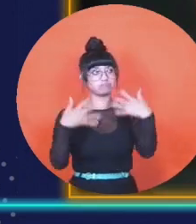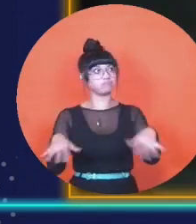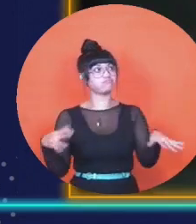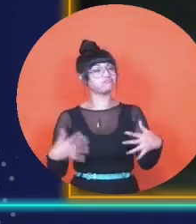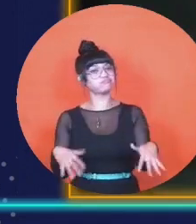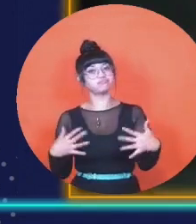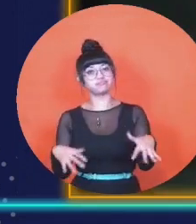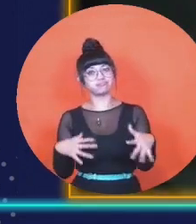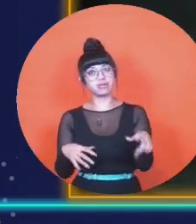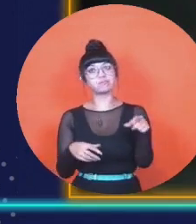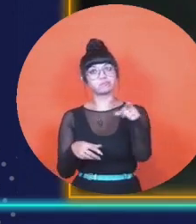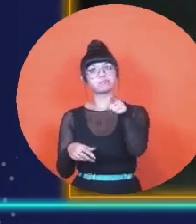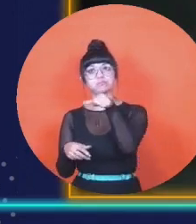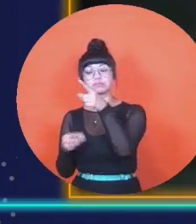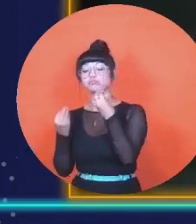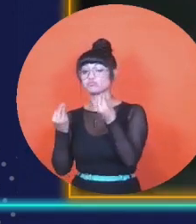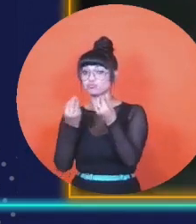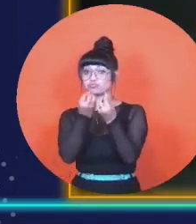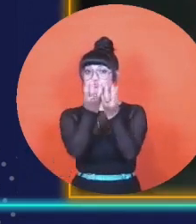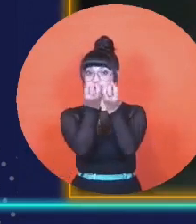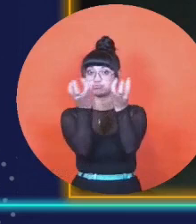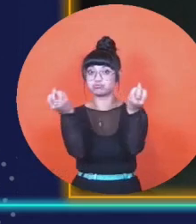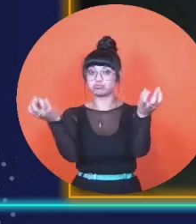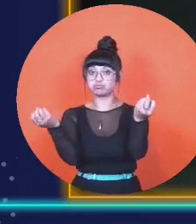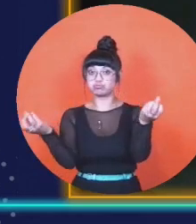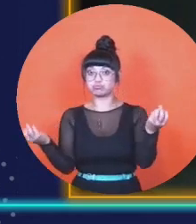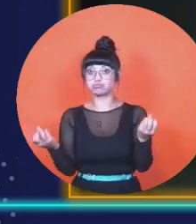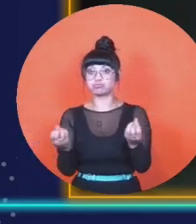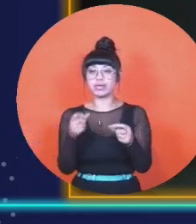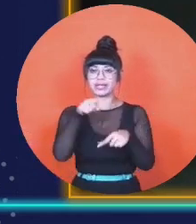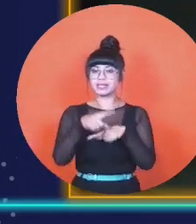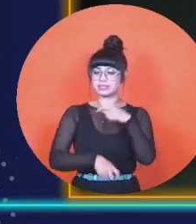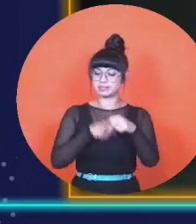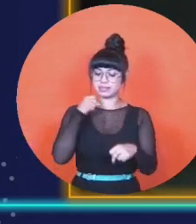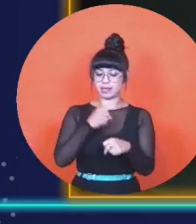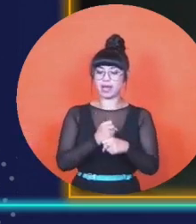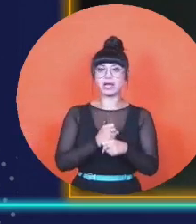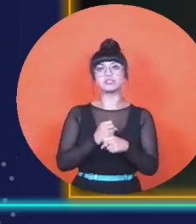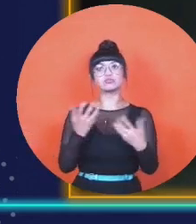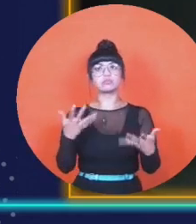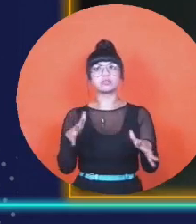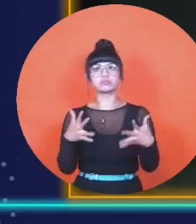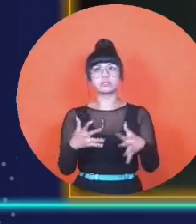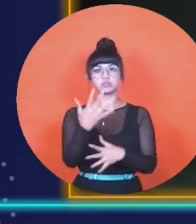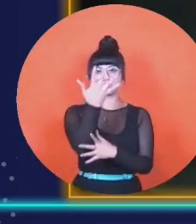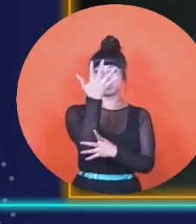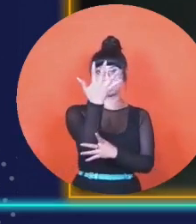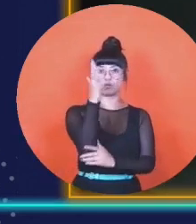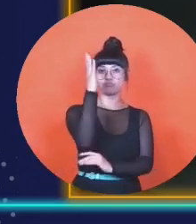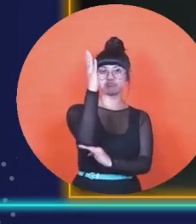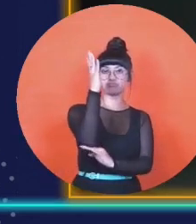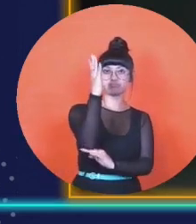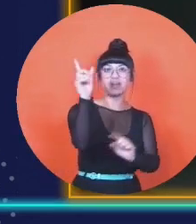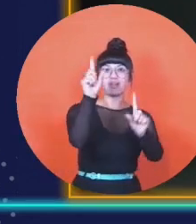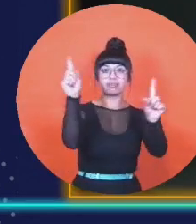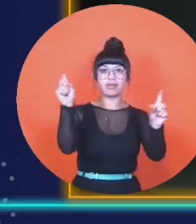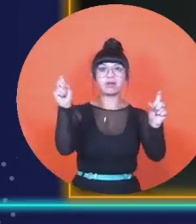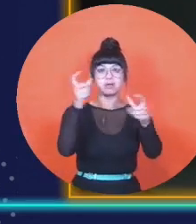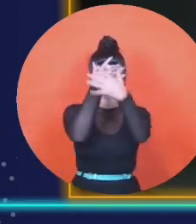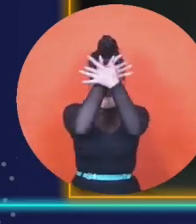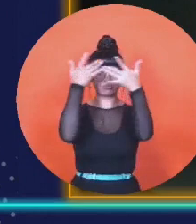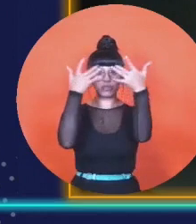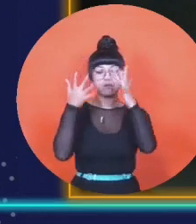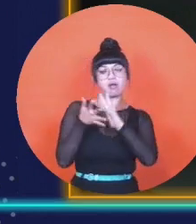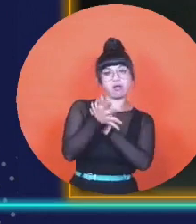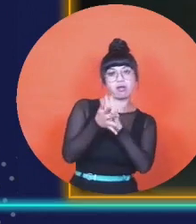en el estudio. Nosotros tenemos, este año hemos tenido una serie como de 5 conferencias de salud mental, justamente